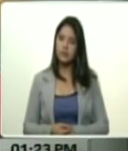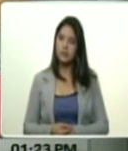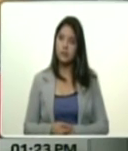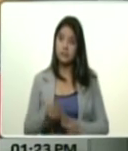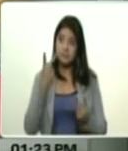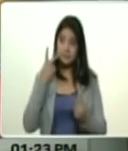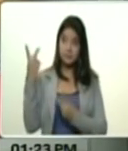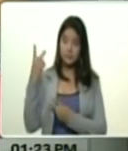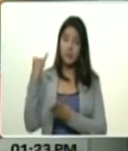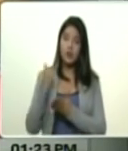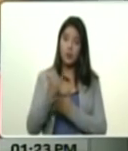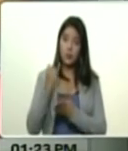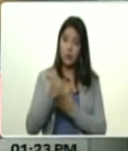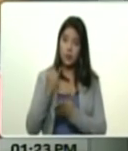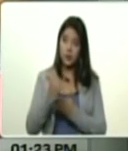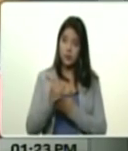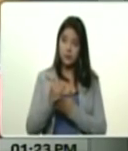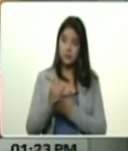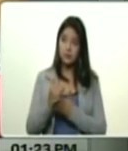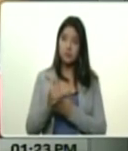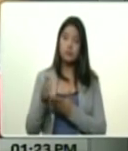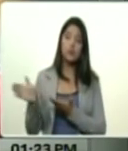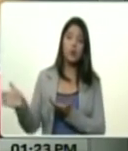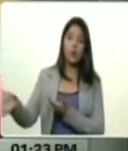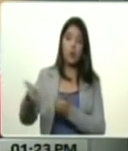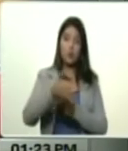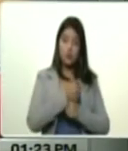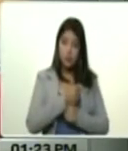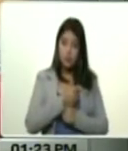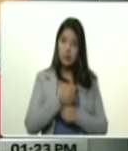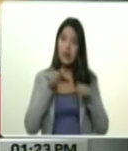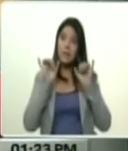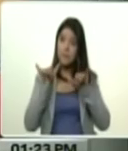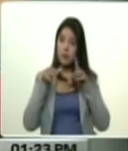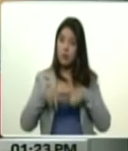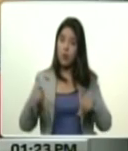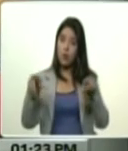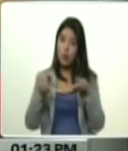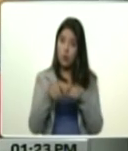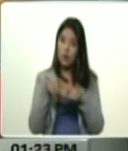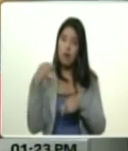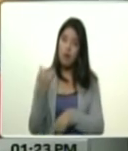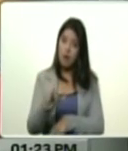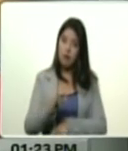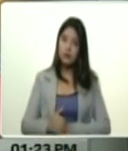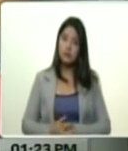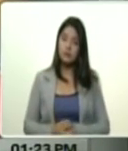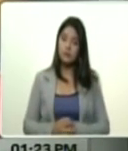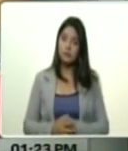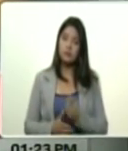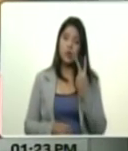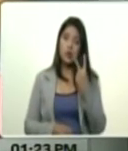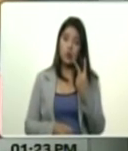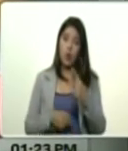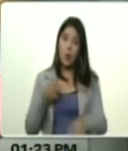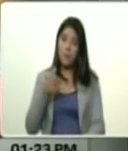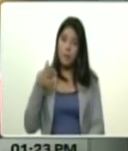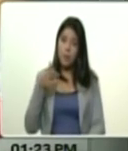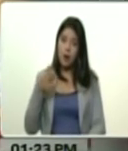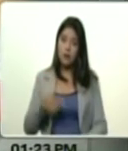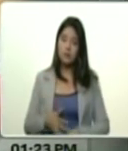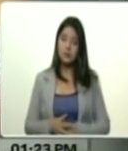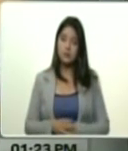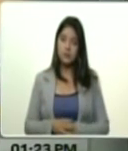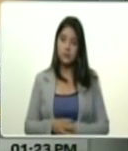Estas evidencias fueron colectadas en el evento, en el área del suceso. Tenemos dos vainas o conchas